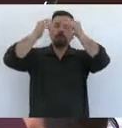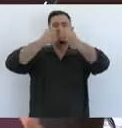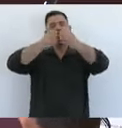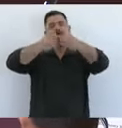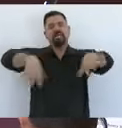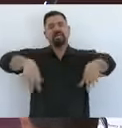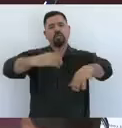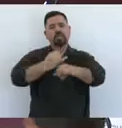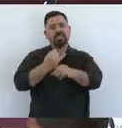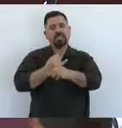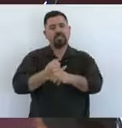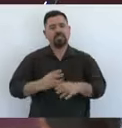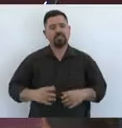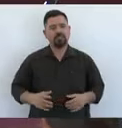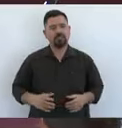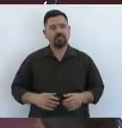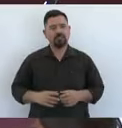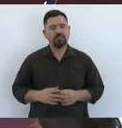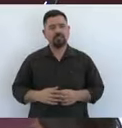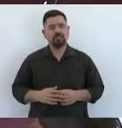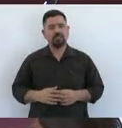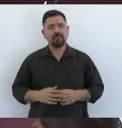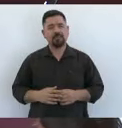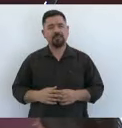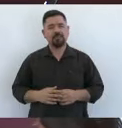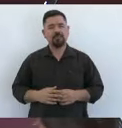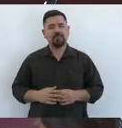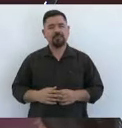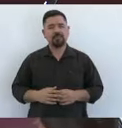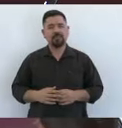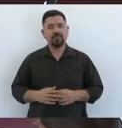ya no hay. O sea,